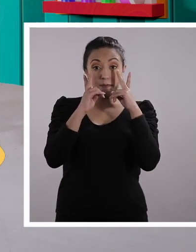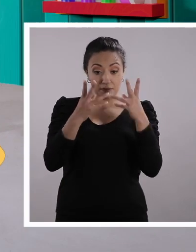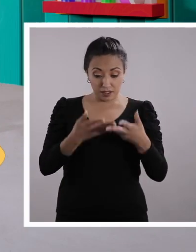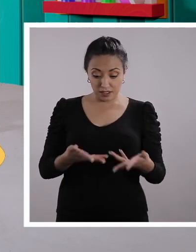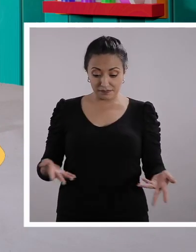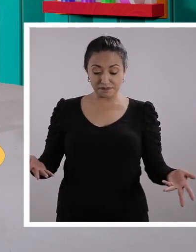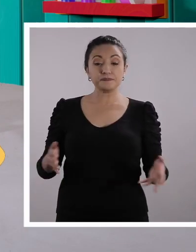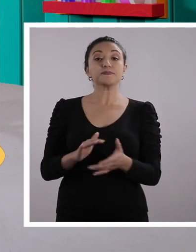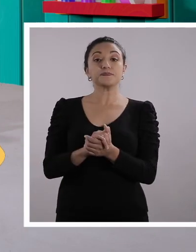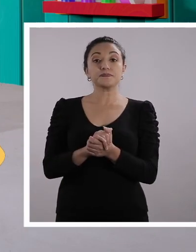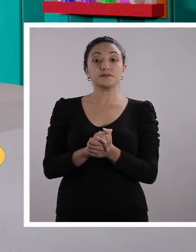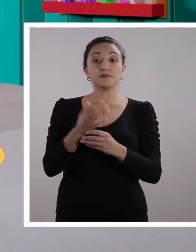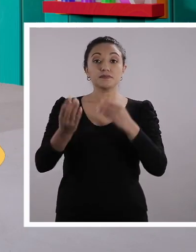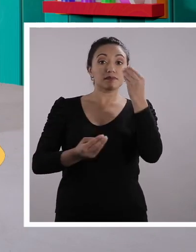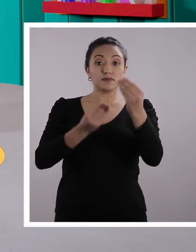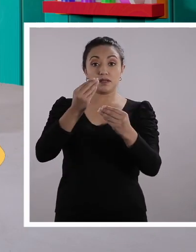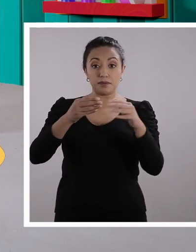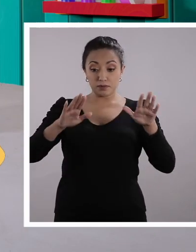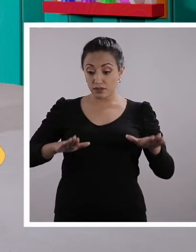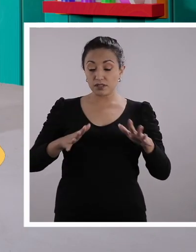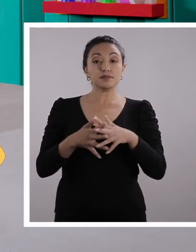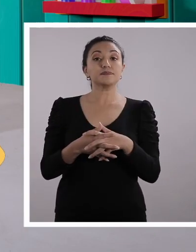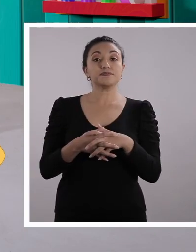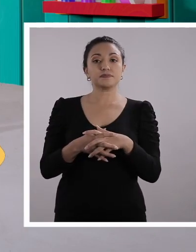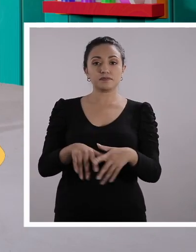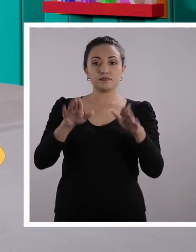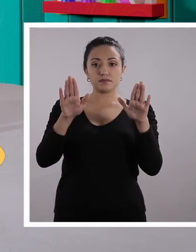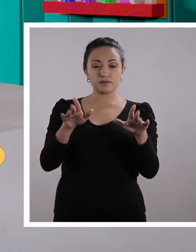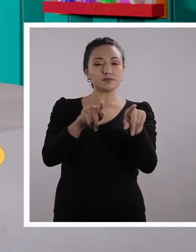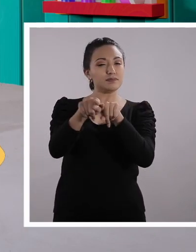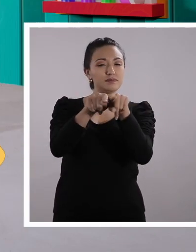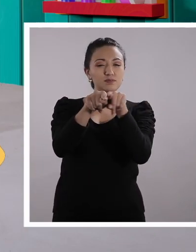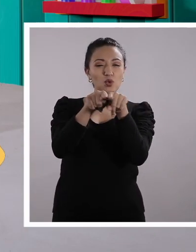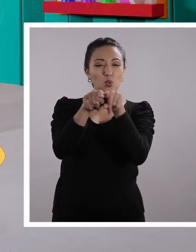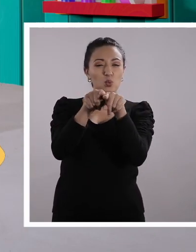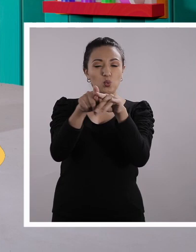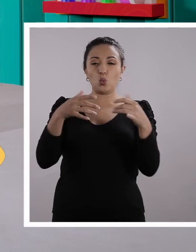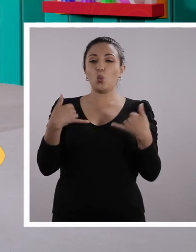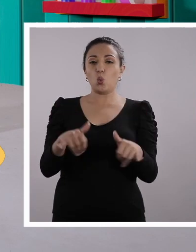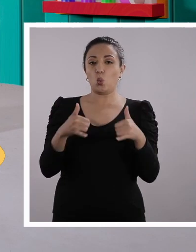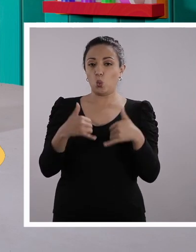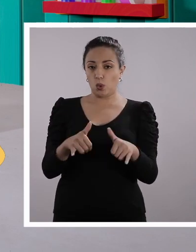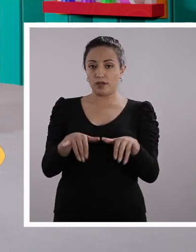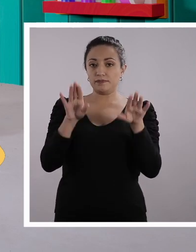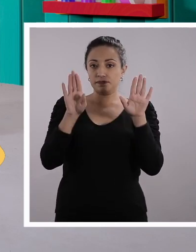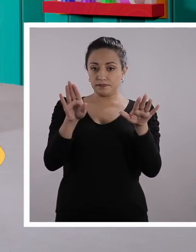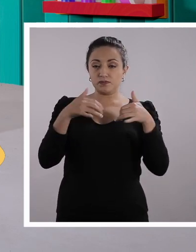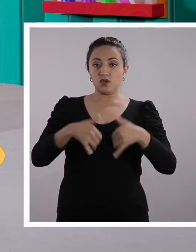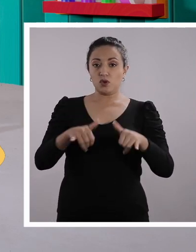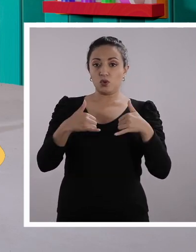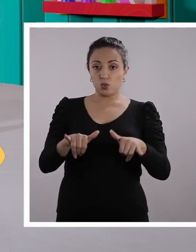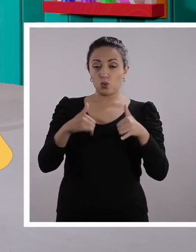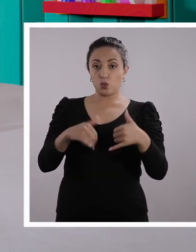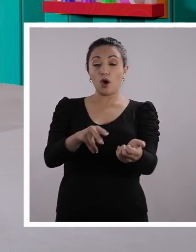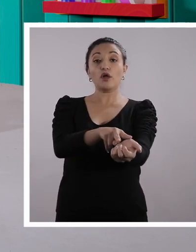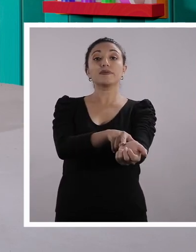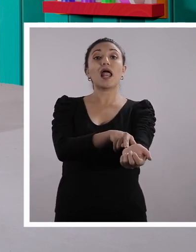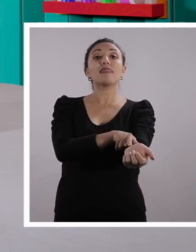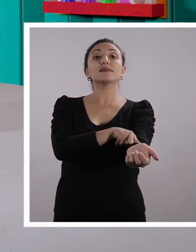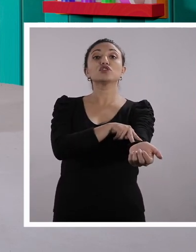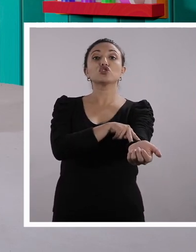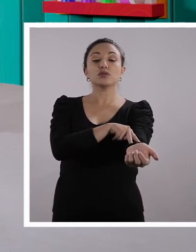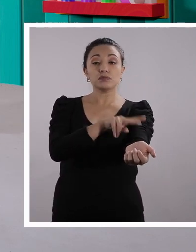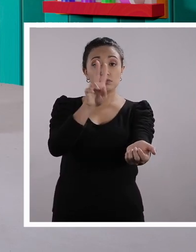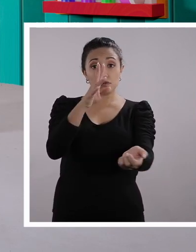miren lo que tenemos de aquí que vamos a hacer punch el día de hoy vamos a hacer un concurso un juego un juego tradicional